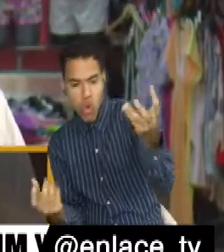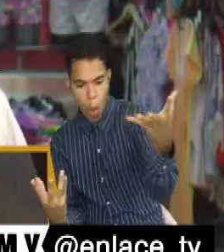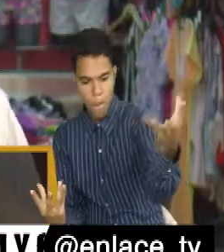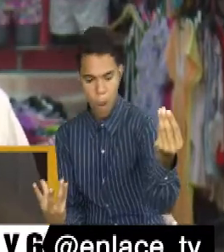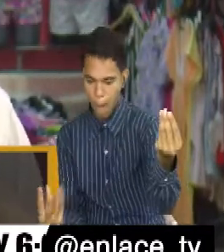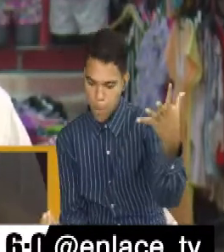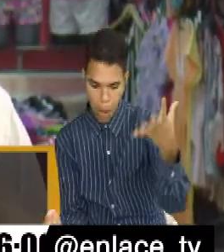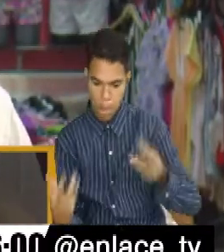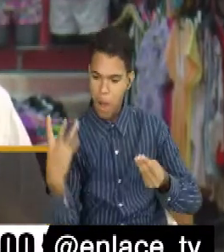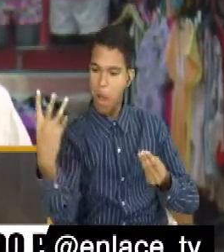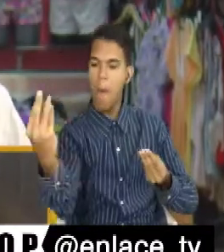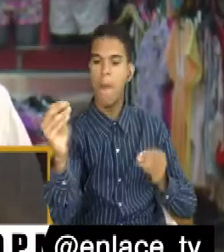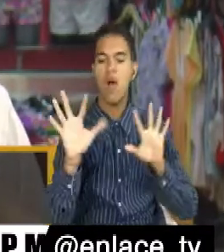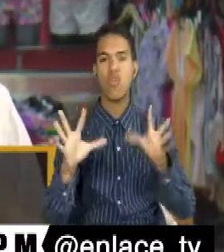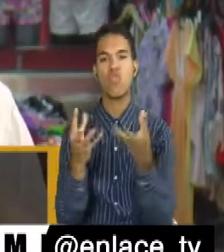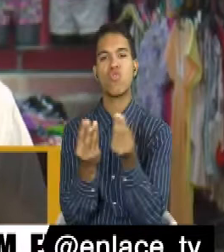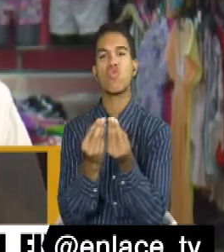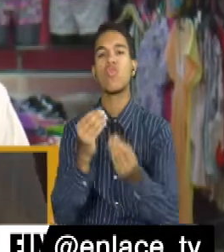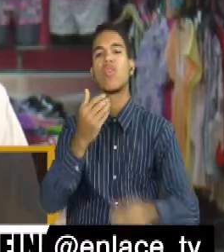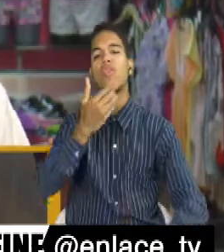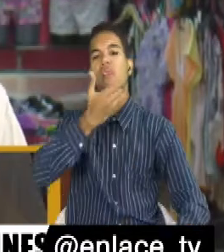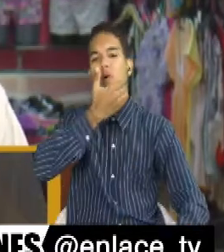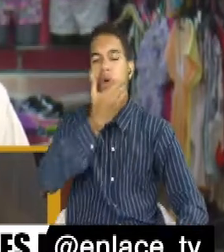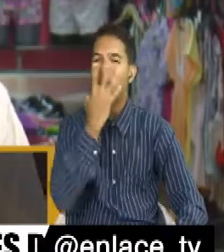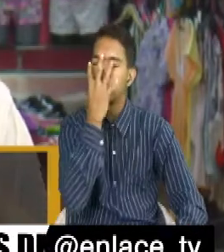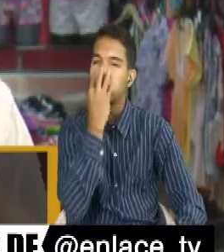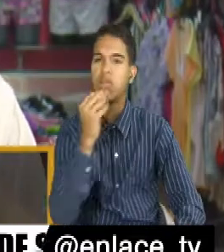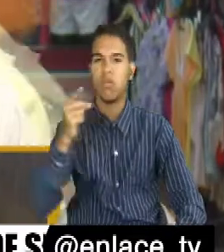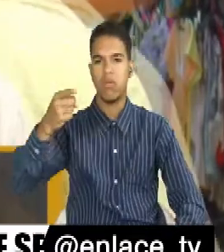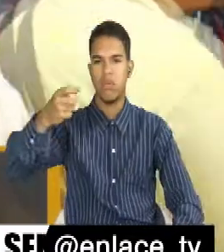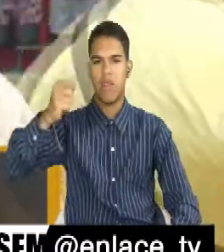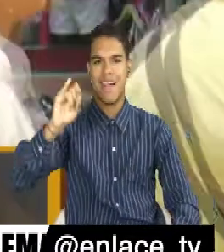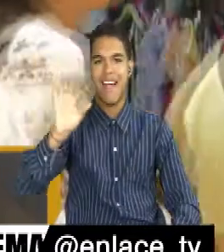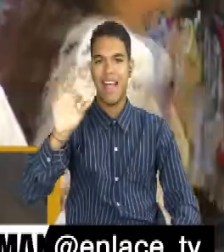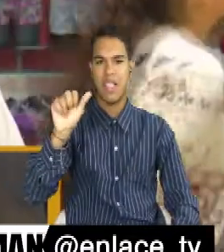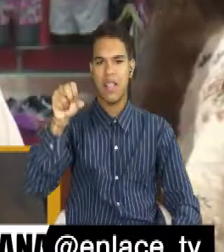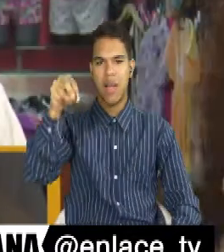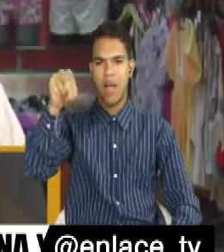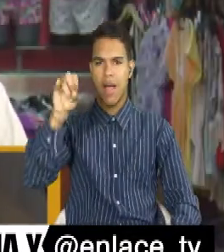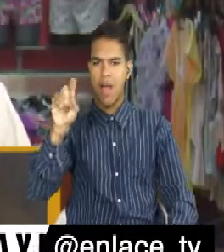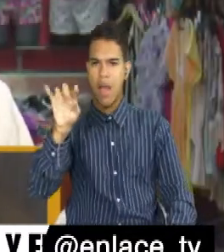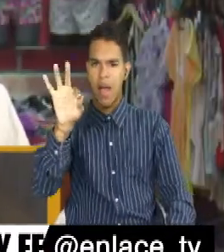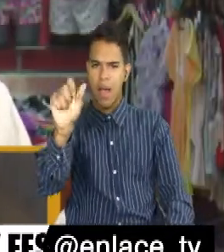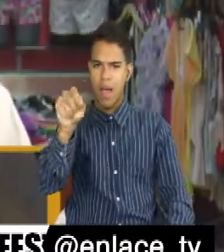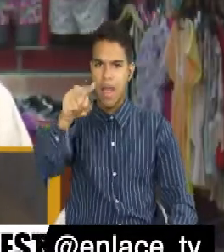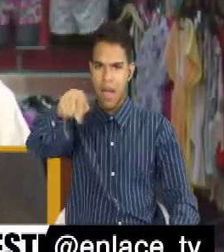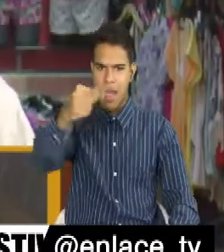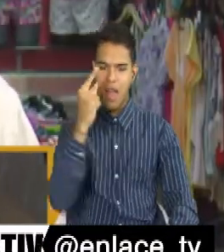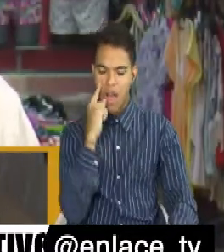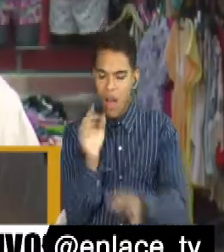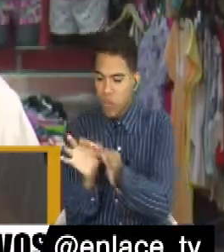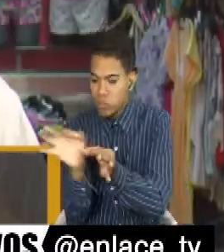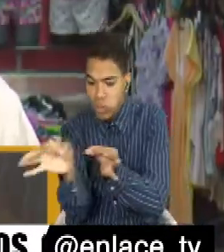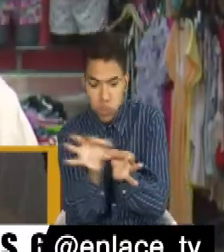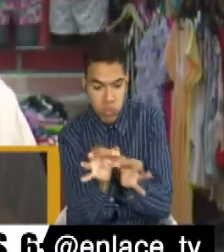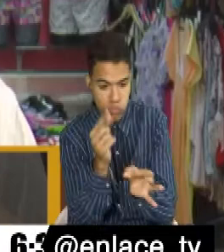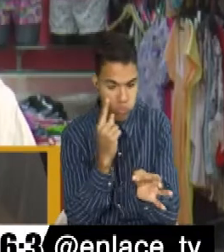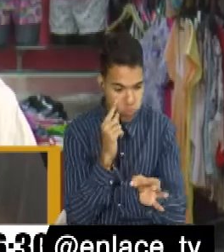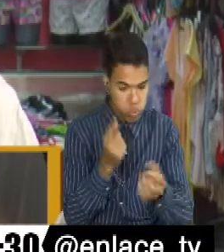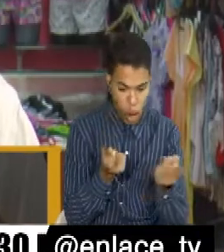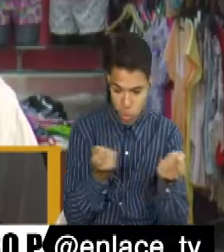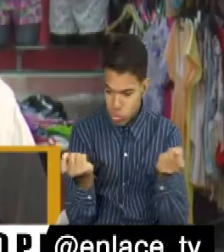autodefensas gaitanistas como tal. Que allí en esas veredas que están en ese diámetro o en esa distancia, es